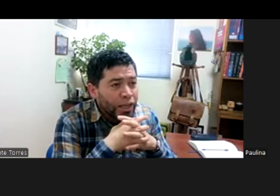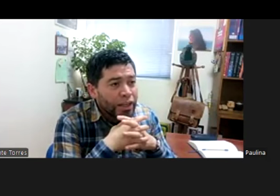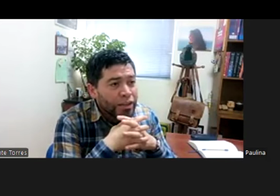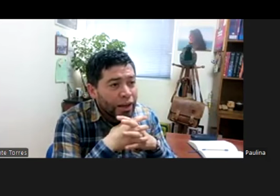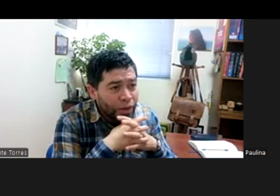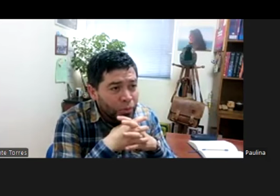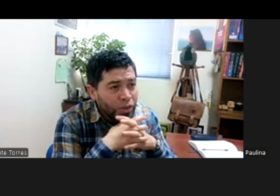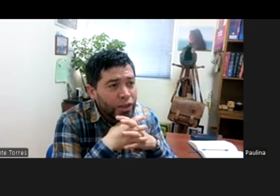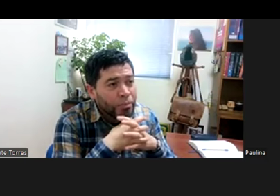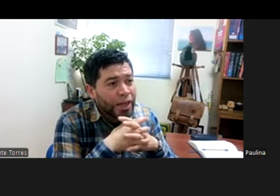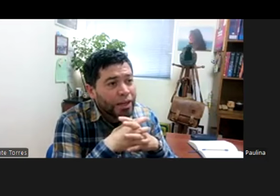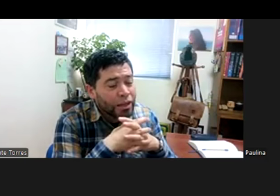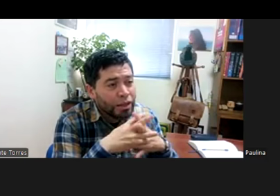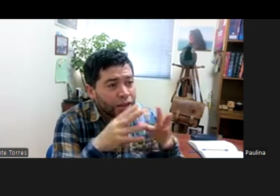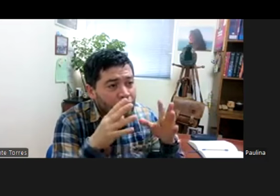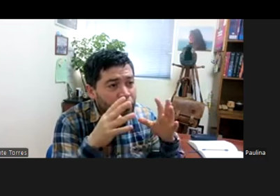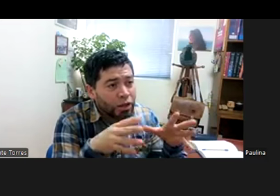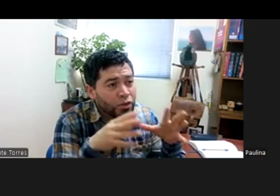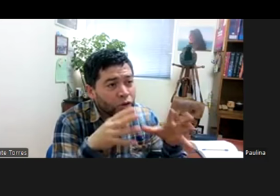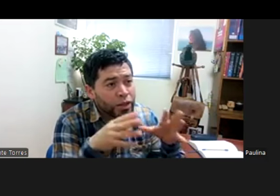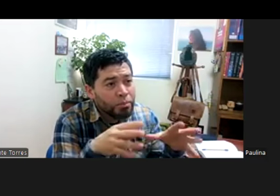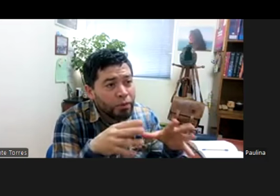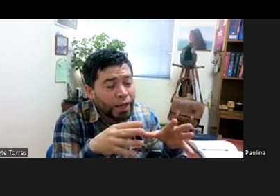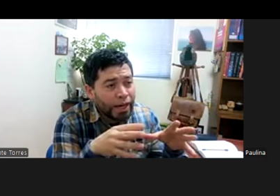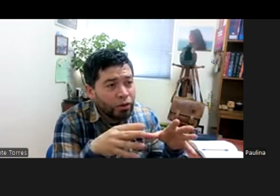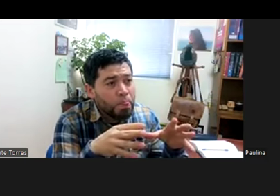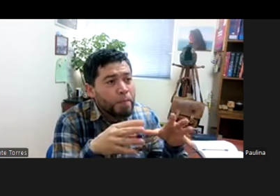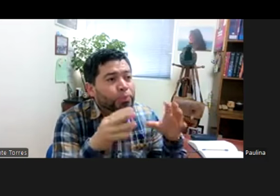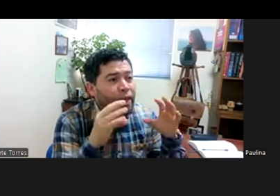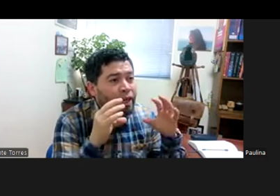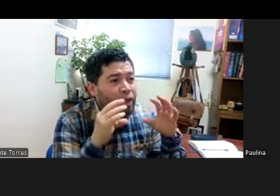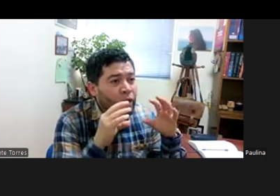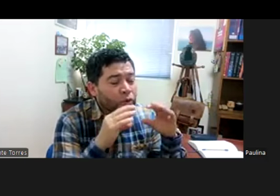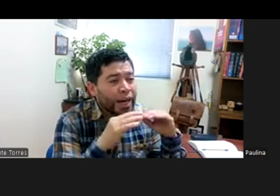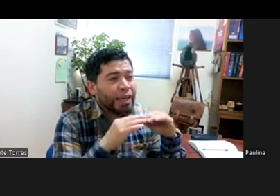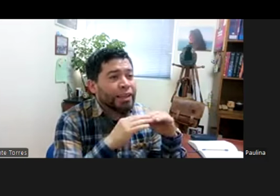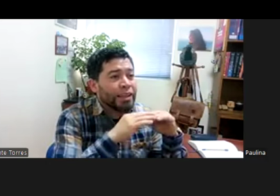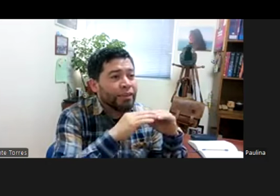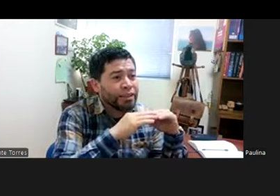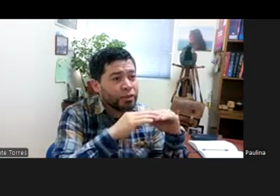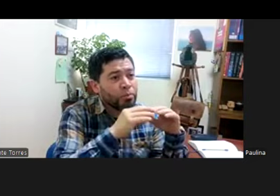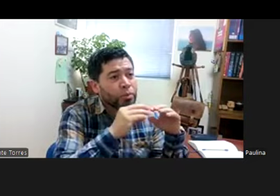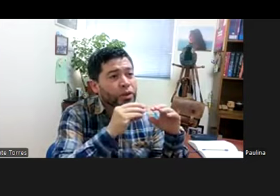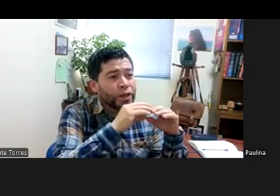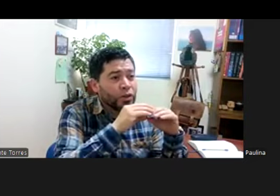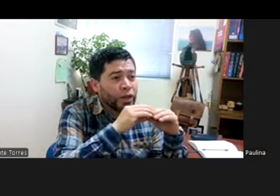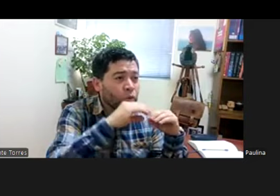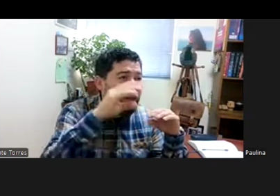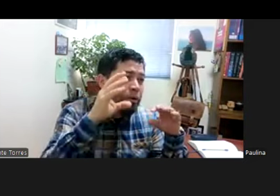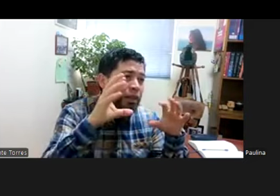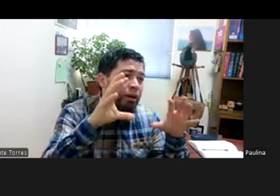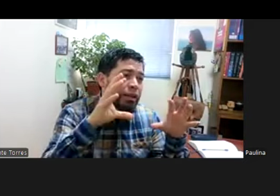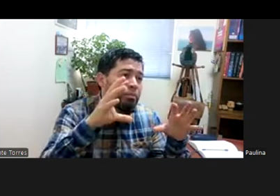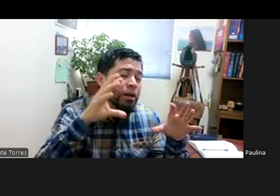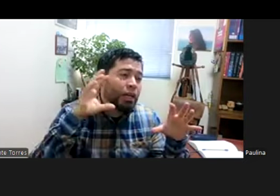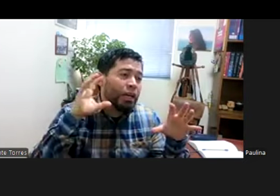Lo que sabemos de este de este modelo sobresimplificado es que cuando hay esta estabilización por una infección aguda